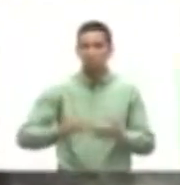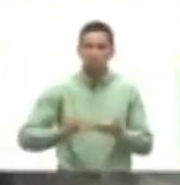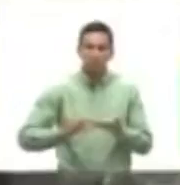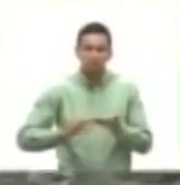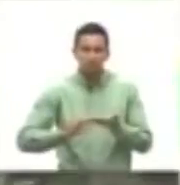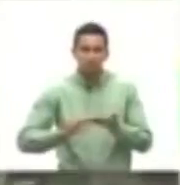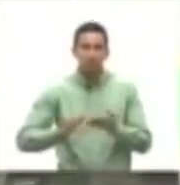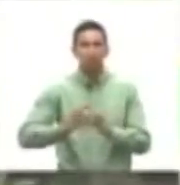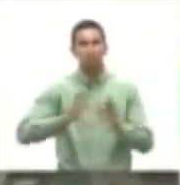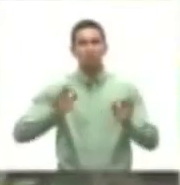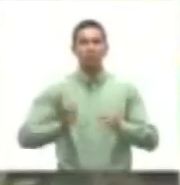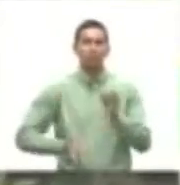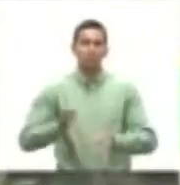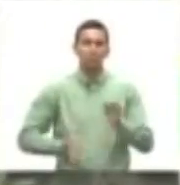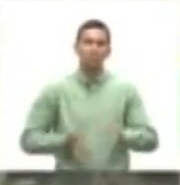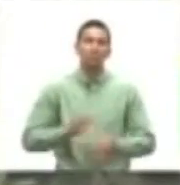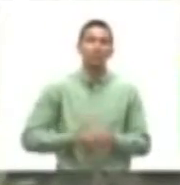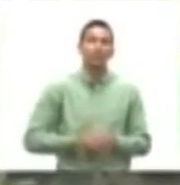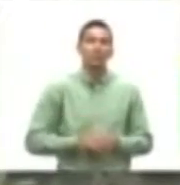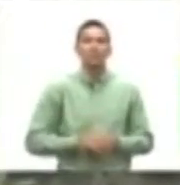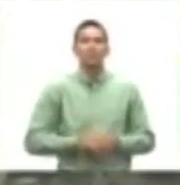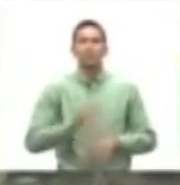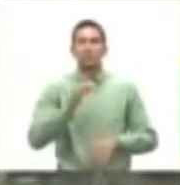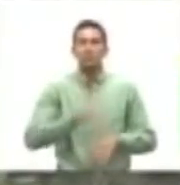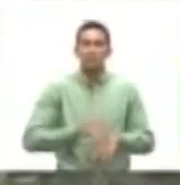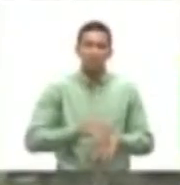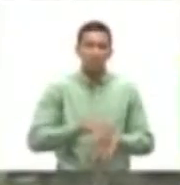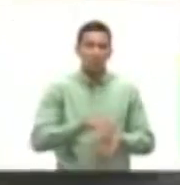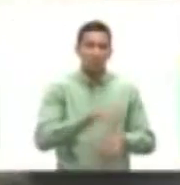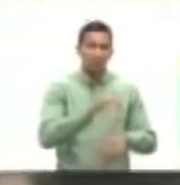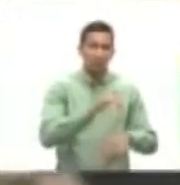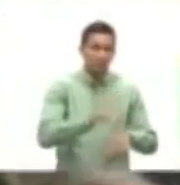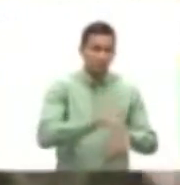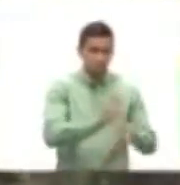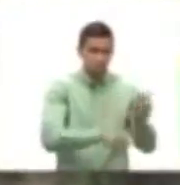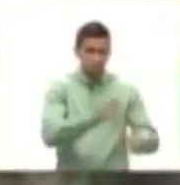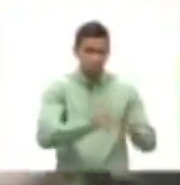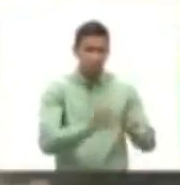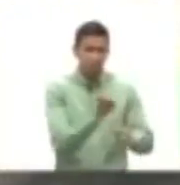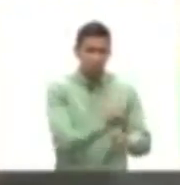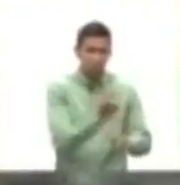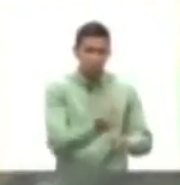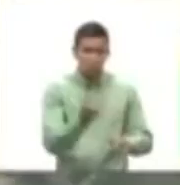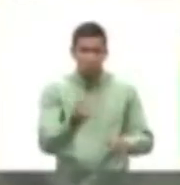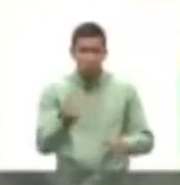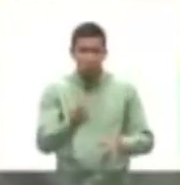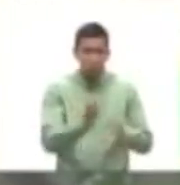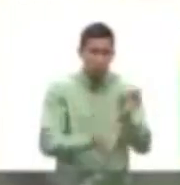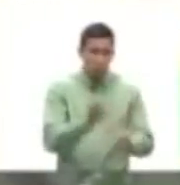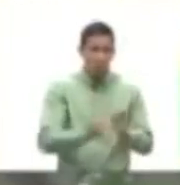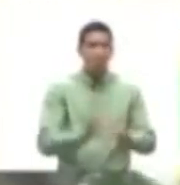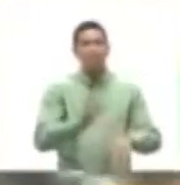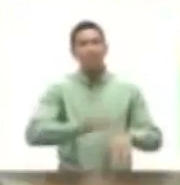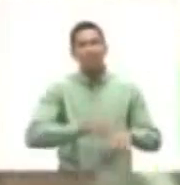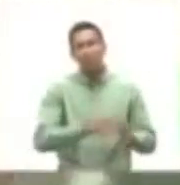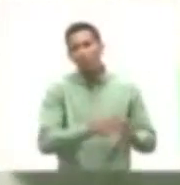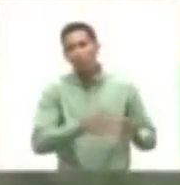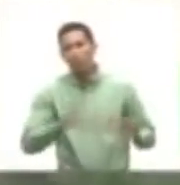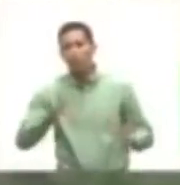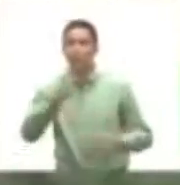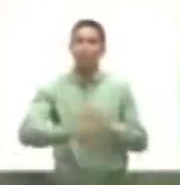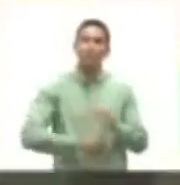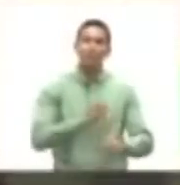justicia transicional juzgue uno por uno a cada rebelde. El tiempo estimado sería de 4 años. La sala de reconocimiento de verdad